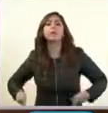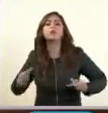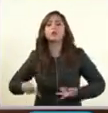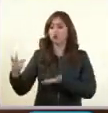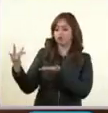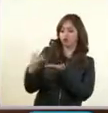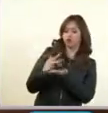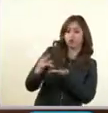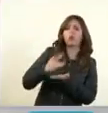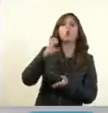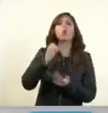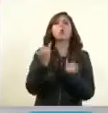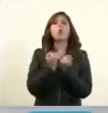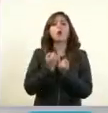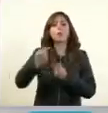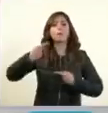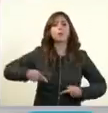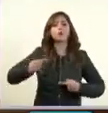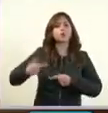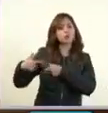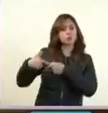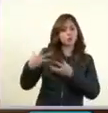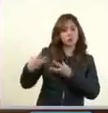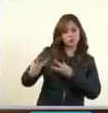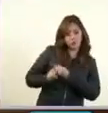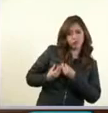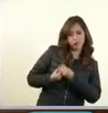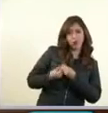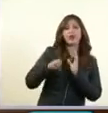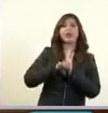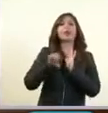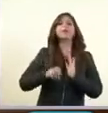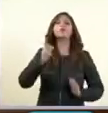sus seguidores y como tal, cuando tú te posas